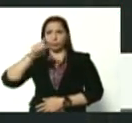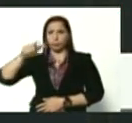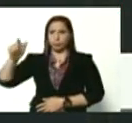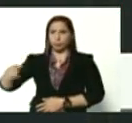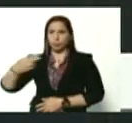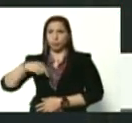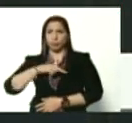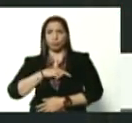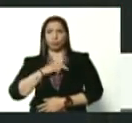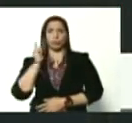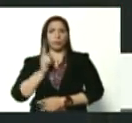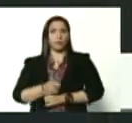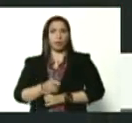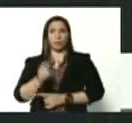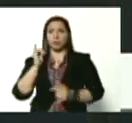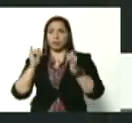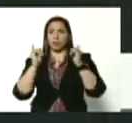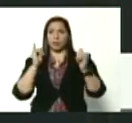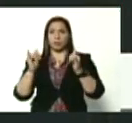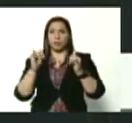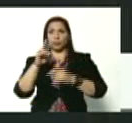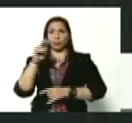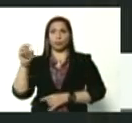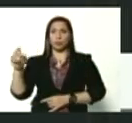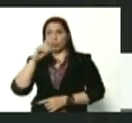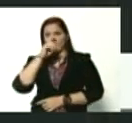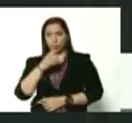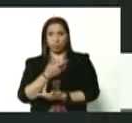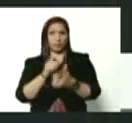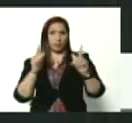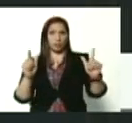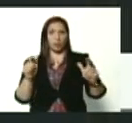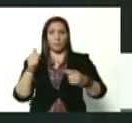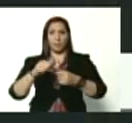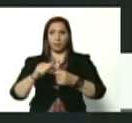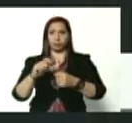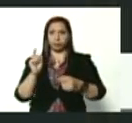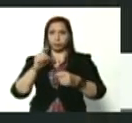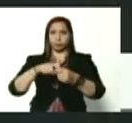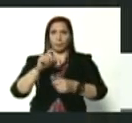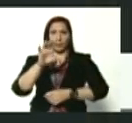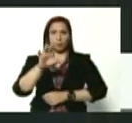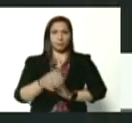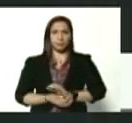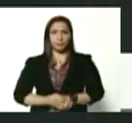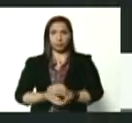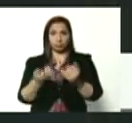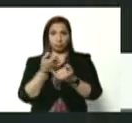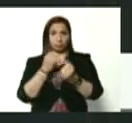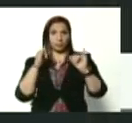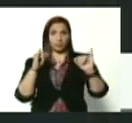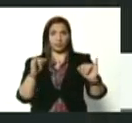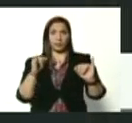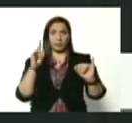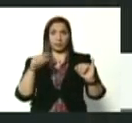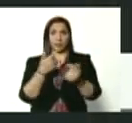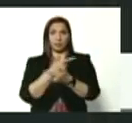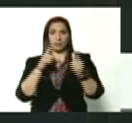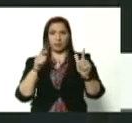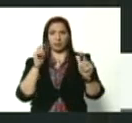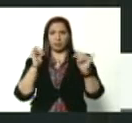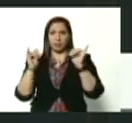celebrar los 200 años de la liberación de maracaibo y su incorporación a la república la independencia y las liberaciones se